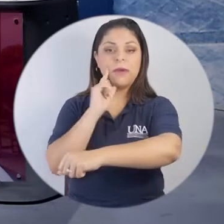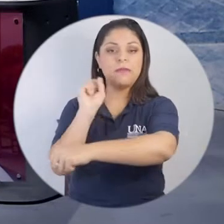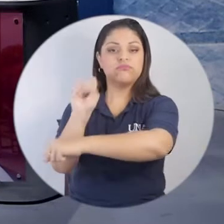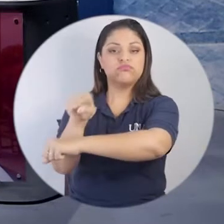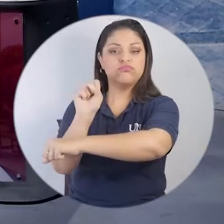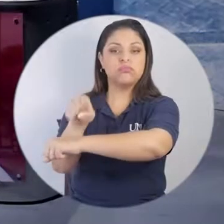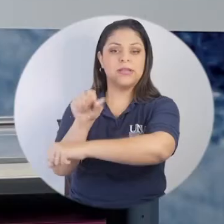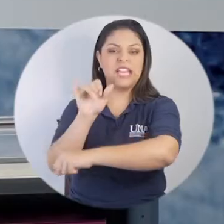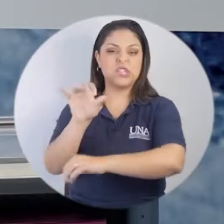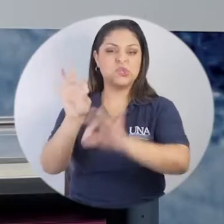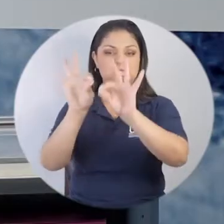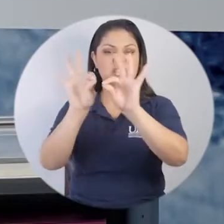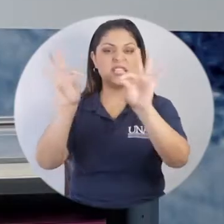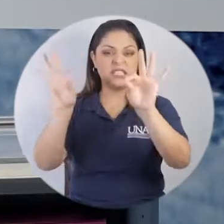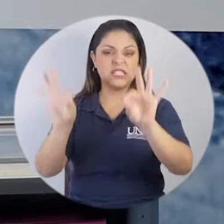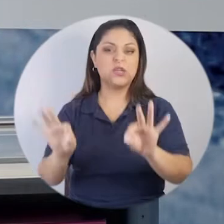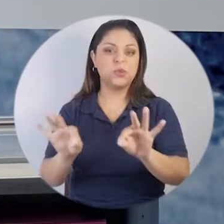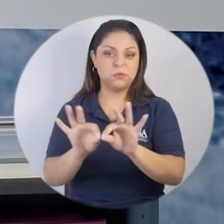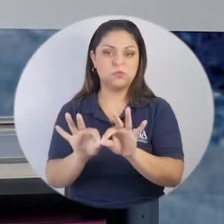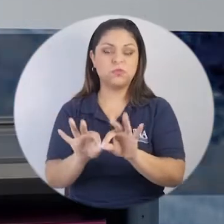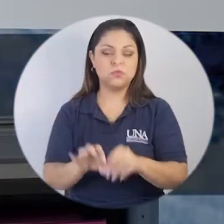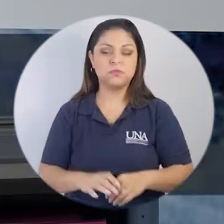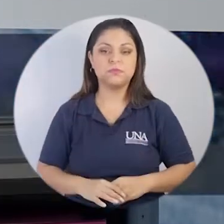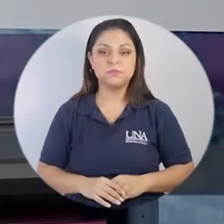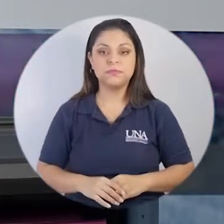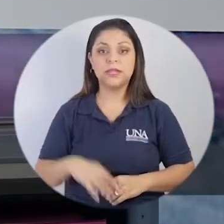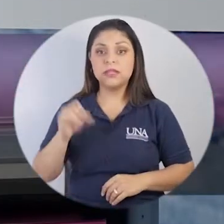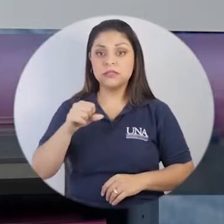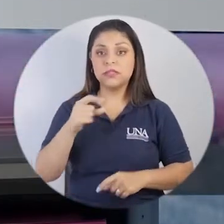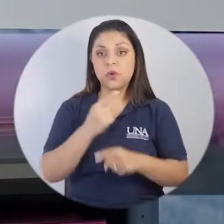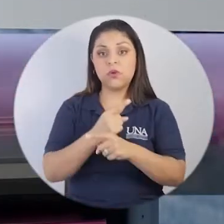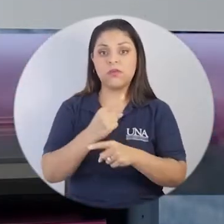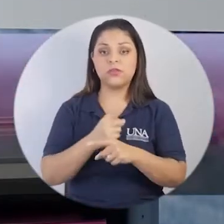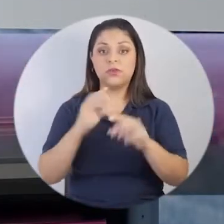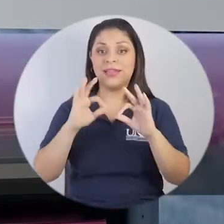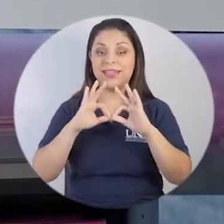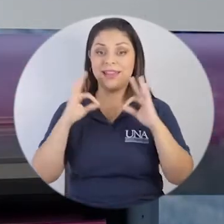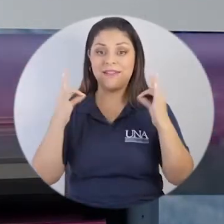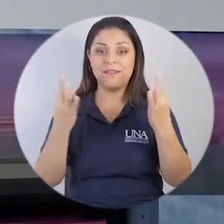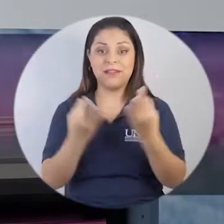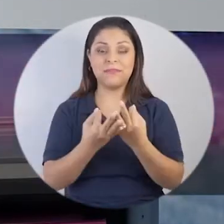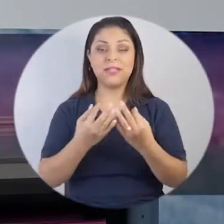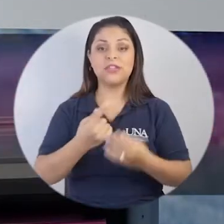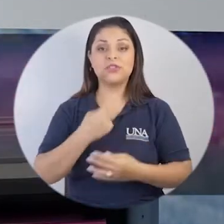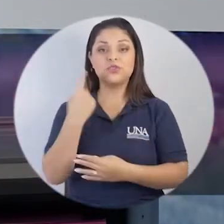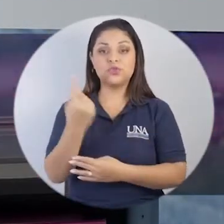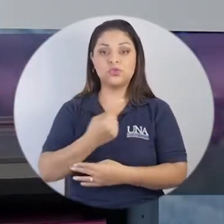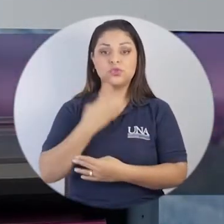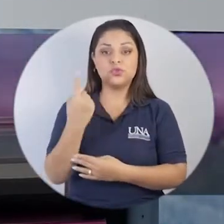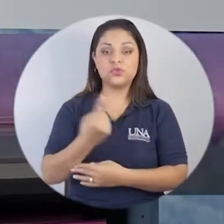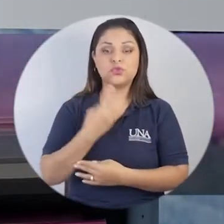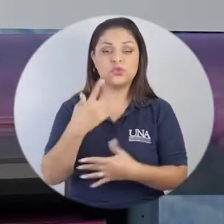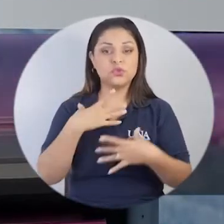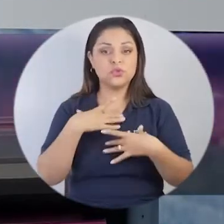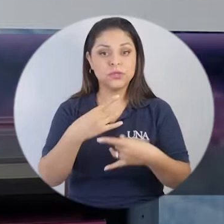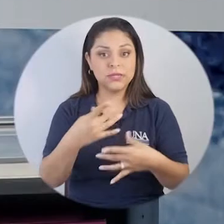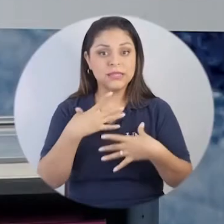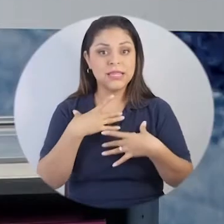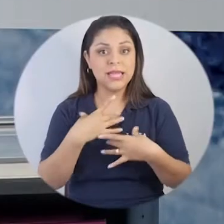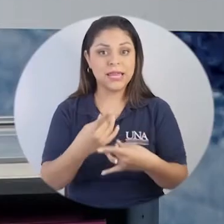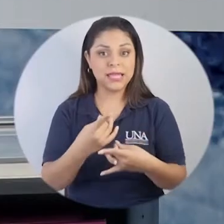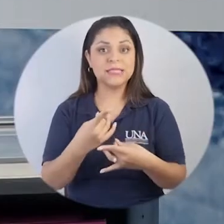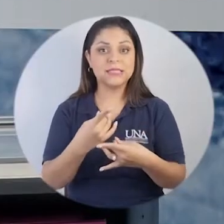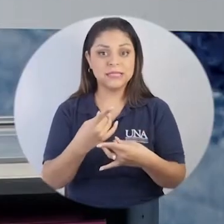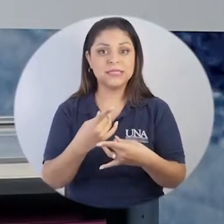estereotipos. Claro, a nivel de las familias, ¿verdad?, ahí, como bien lo dice usted, un interés, ¿verdad?, por el bienestar de la persona, pero a veces esa